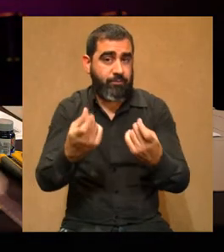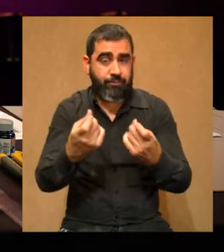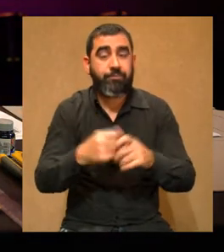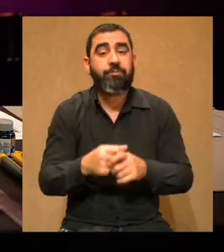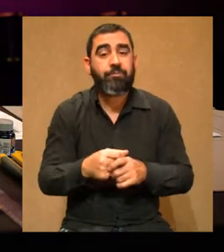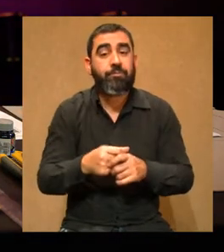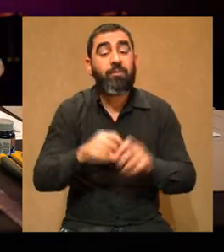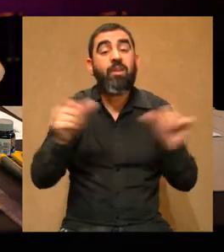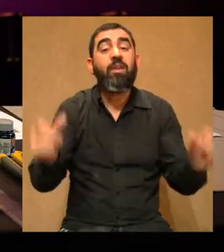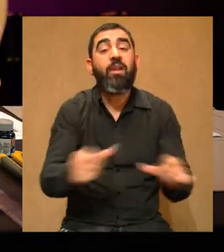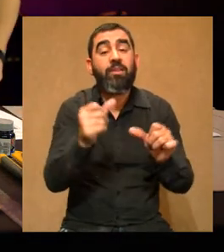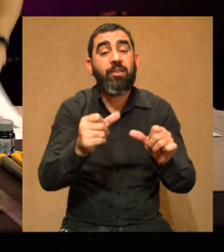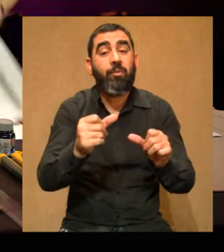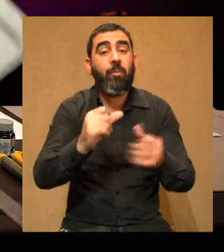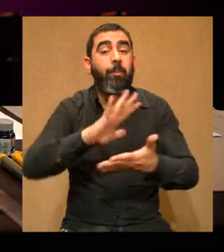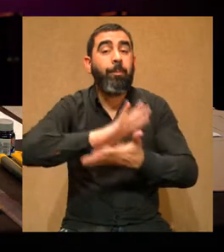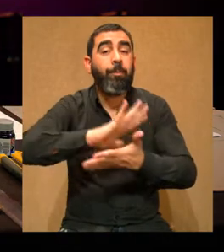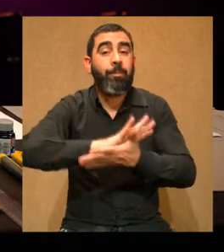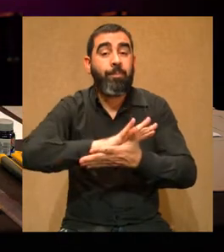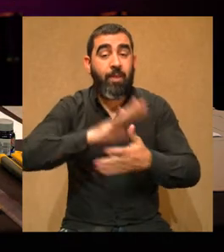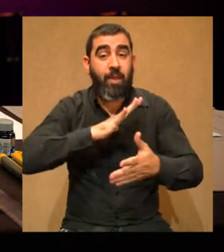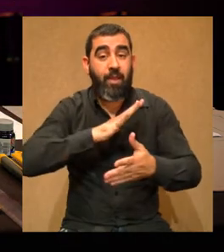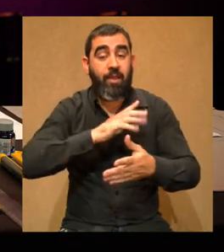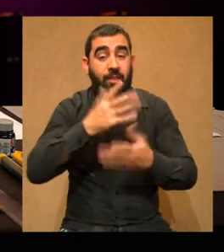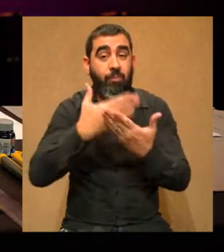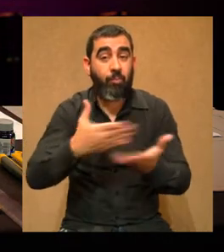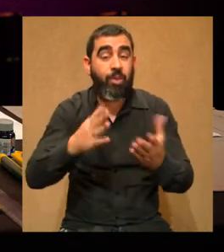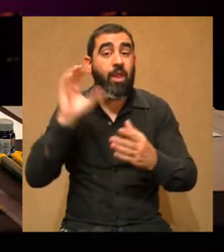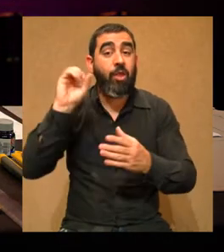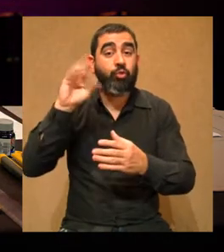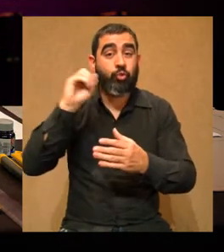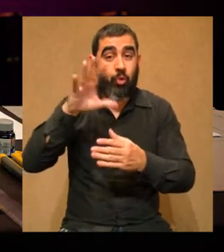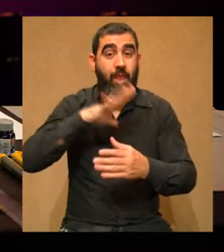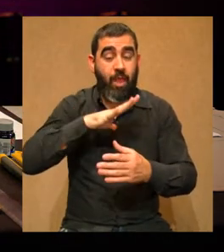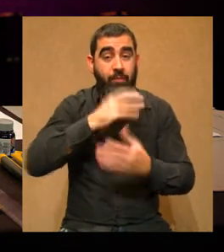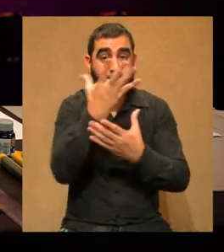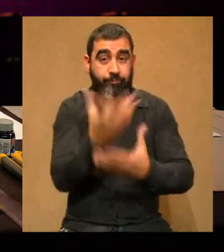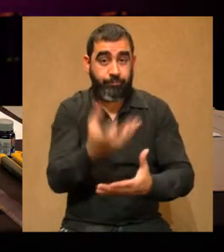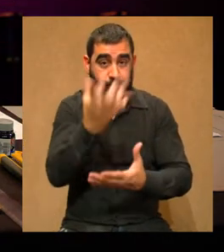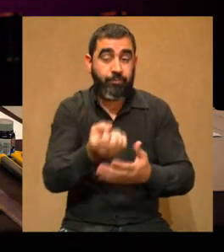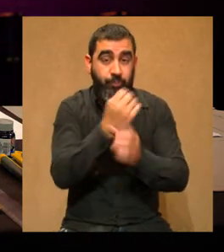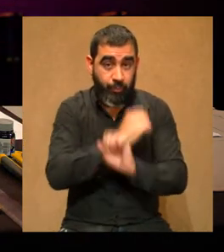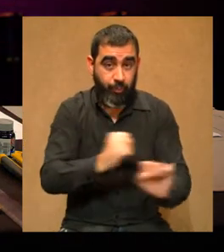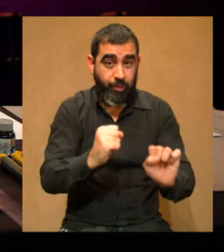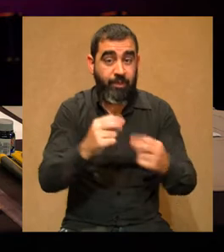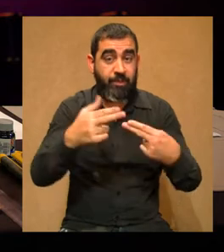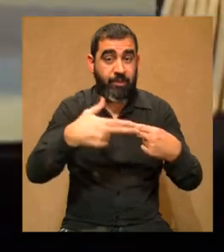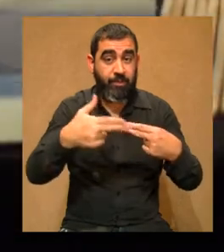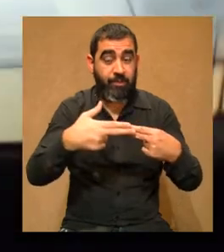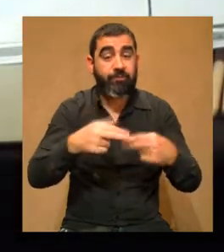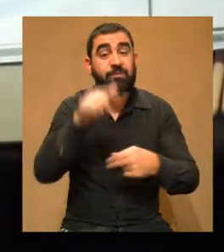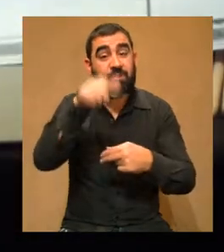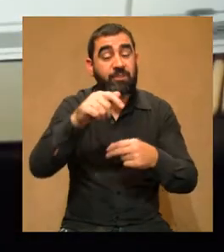y vamos a utilizar unas planchas que estamos dejando en la página del auditorio para que se descarguen en estas